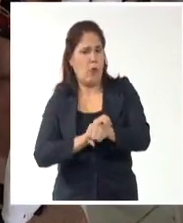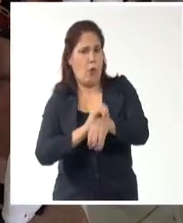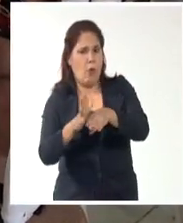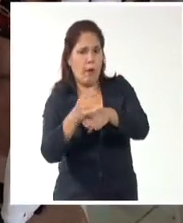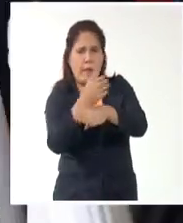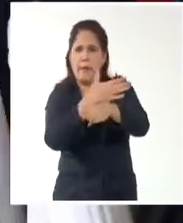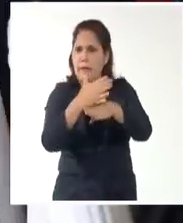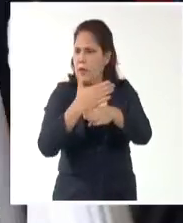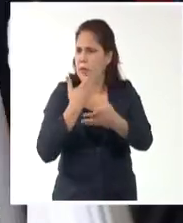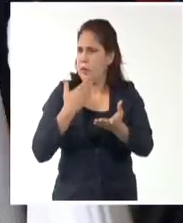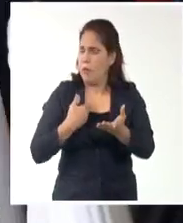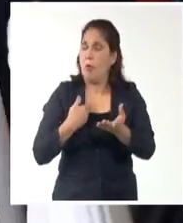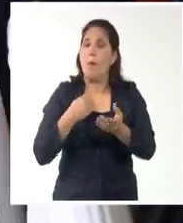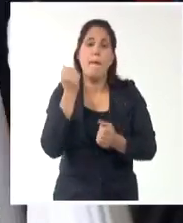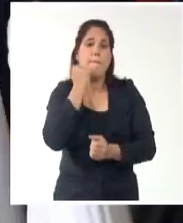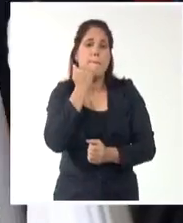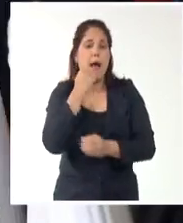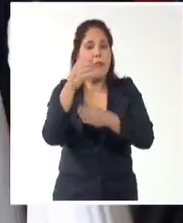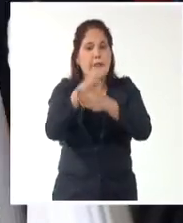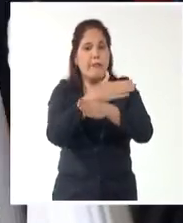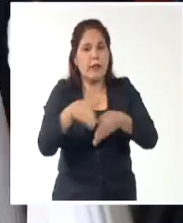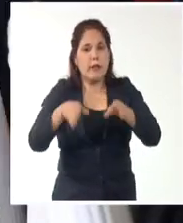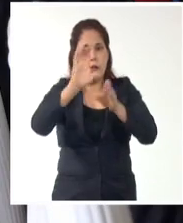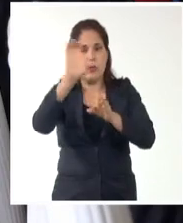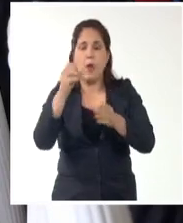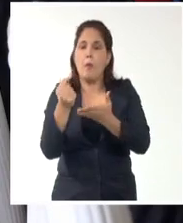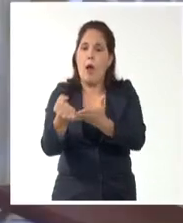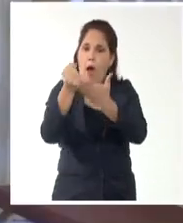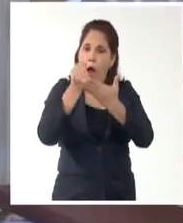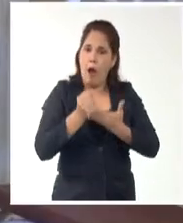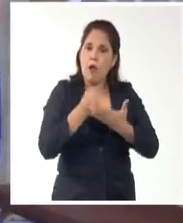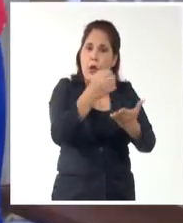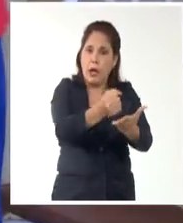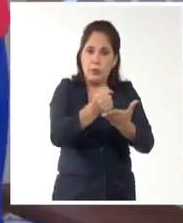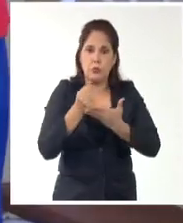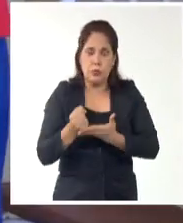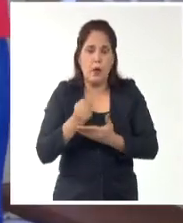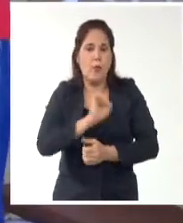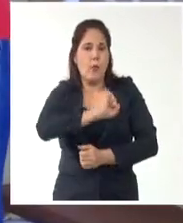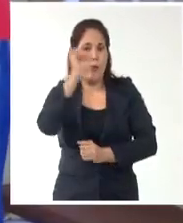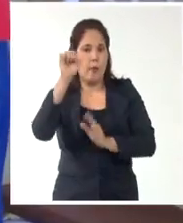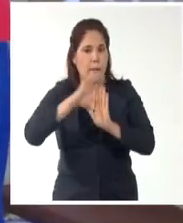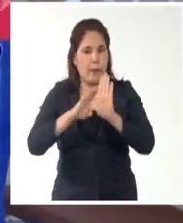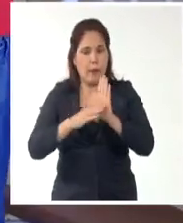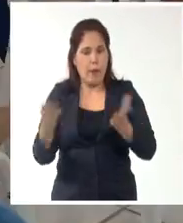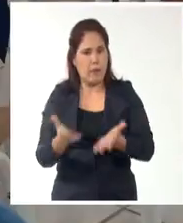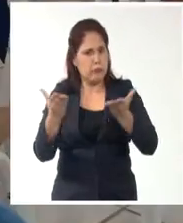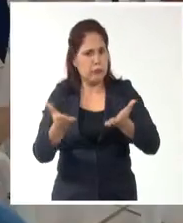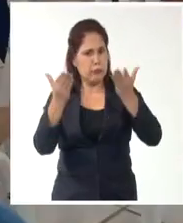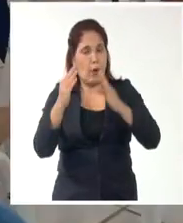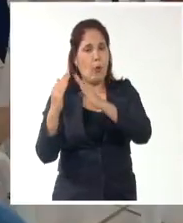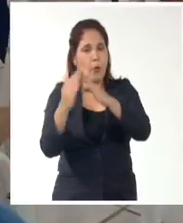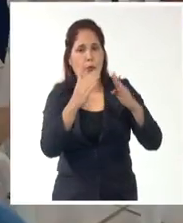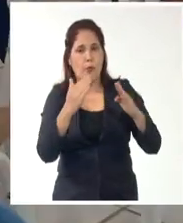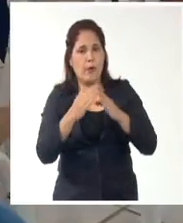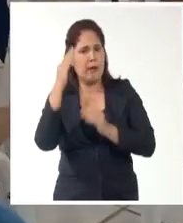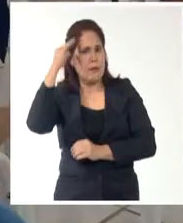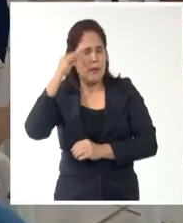sobre cómo implicar aún más a las diferentes instituciones culturales en el empeño de lograr programas de desarrollo y acercamiento a las